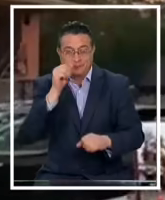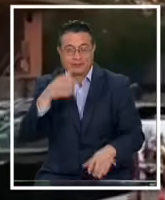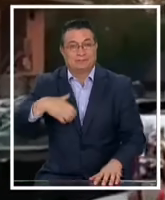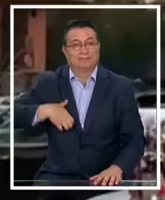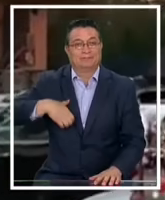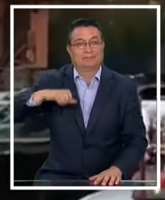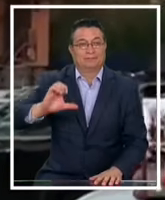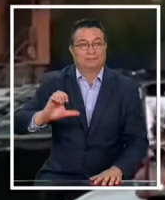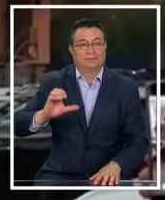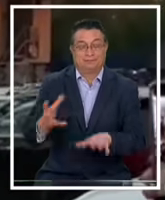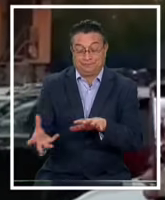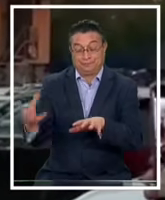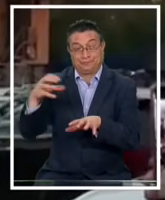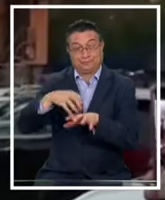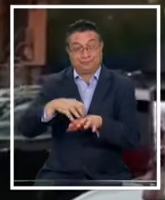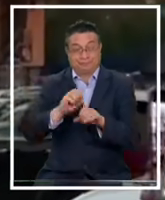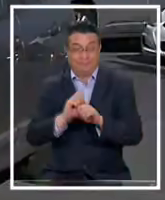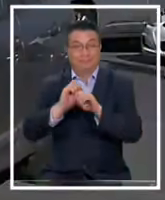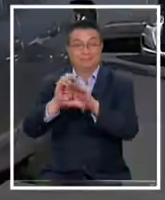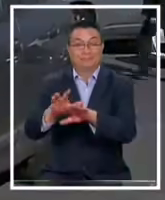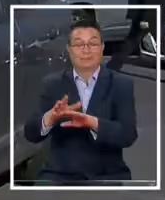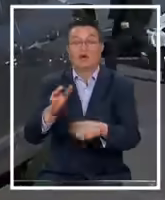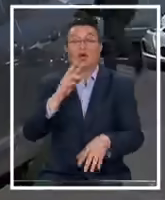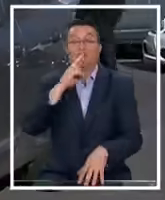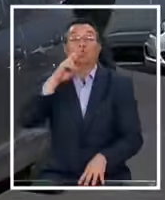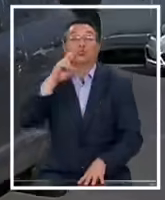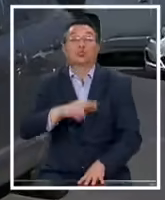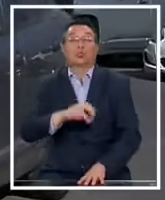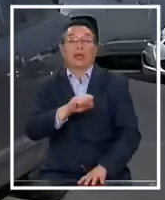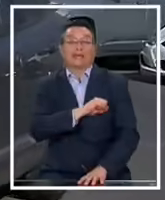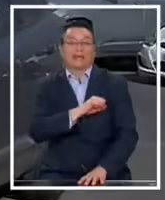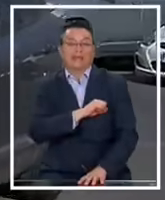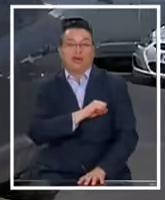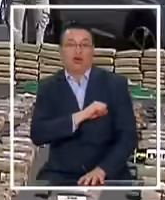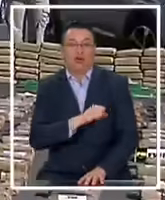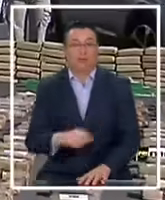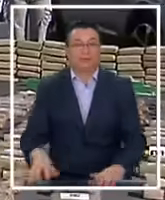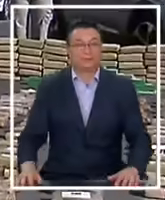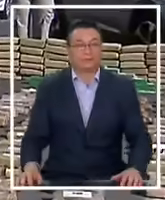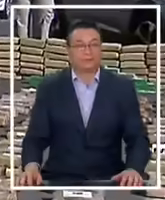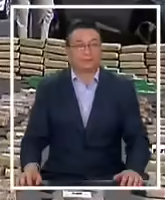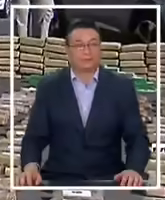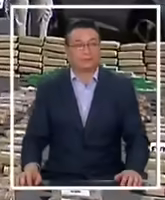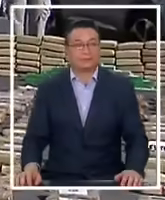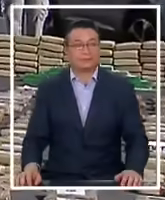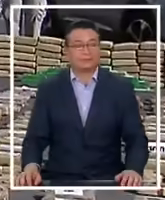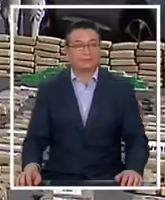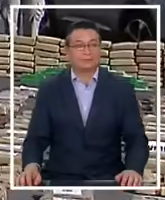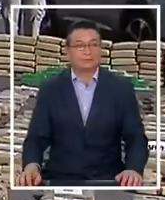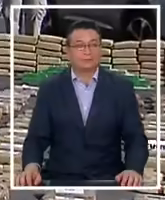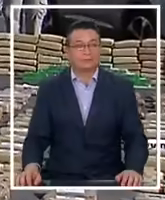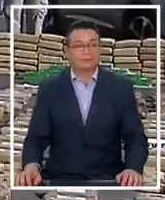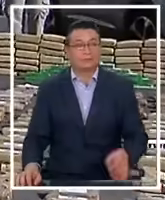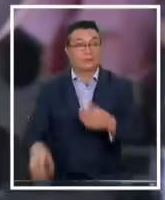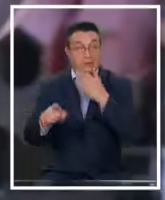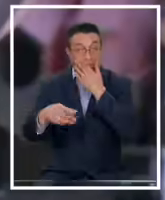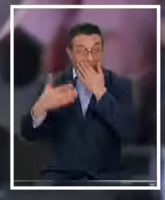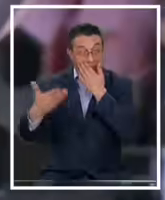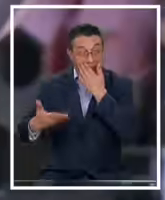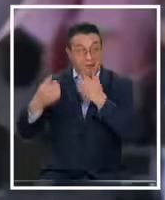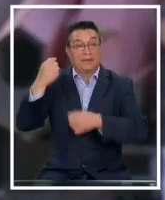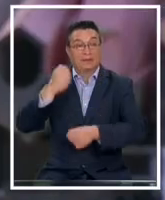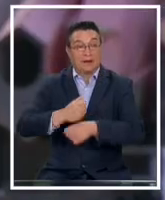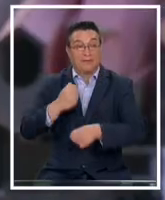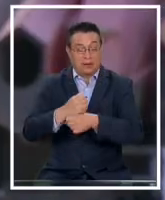el cargamento iba destinado a la zona sur de santiago están trabajando y